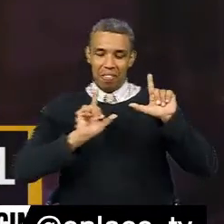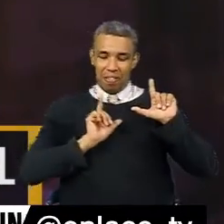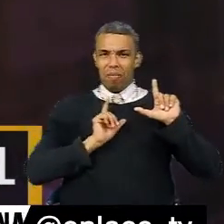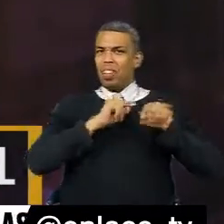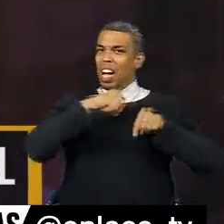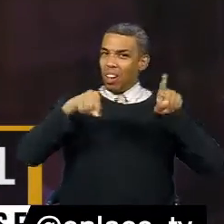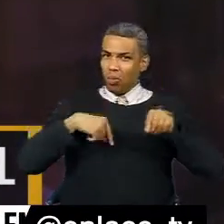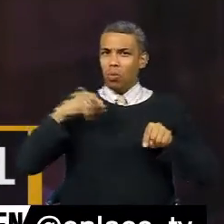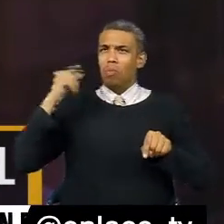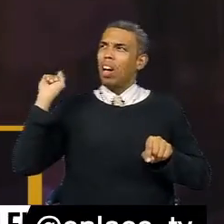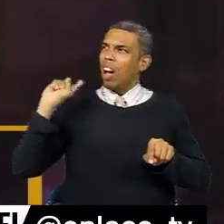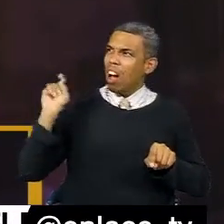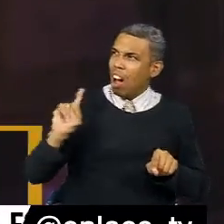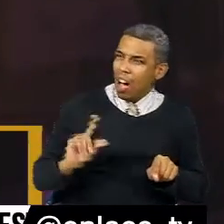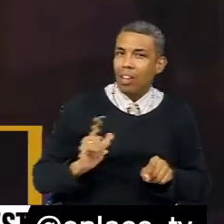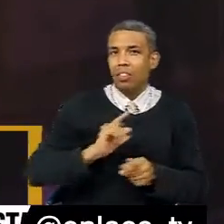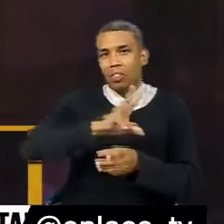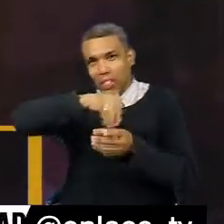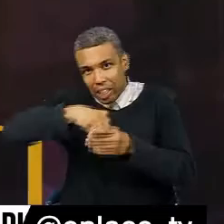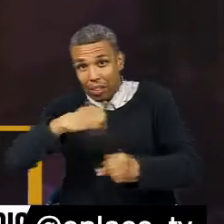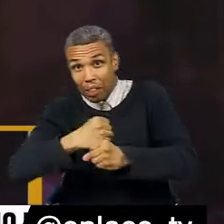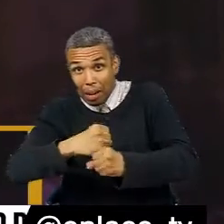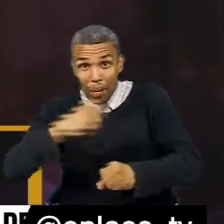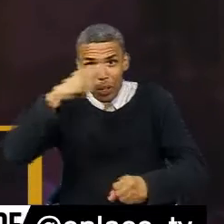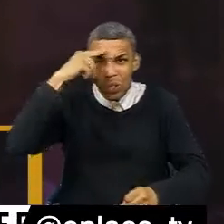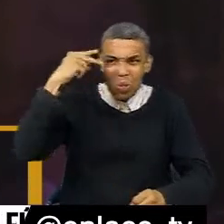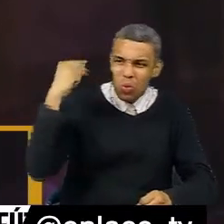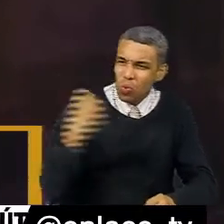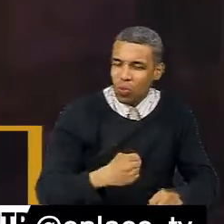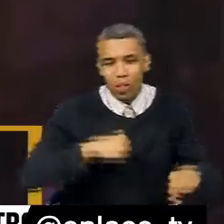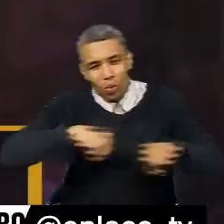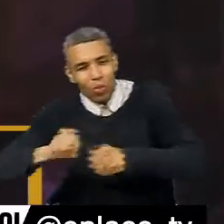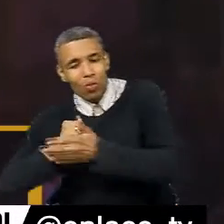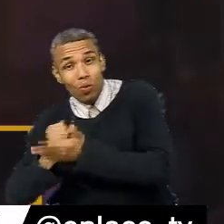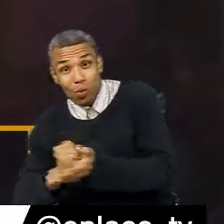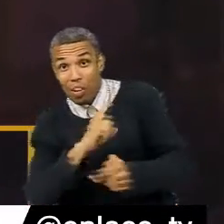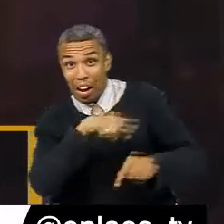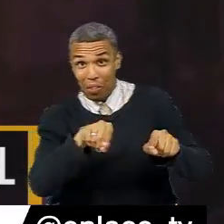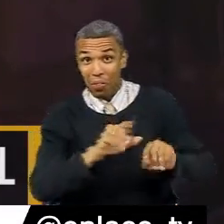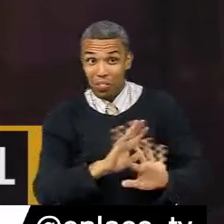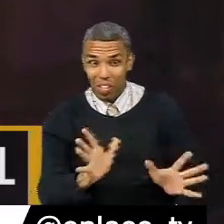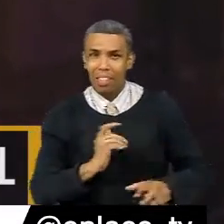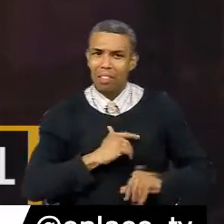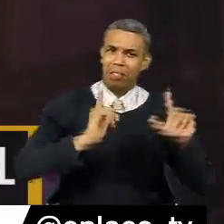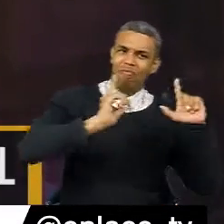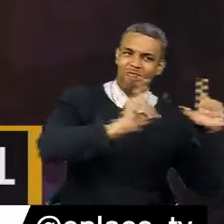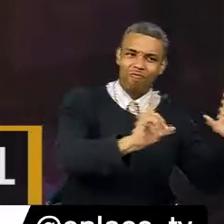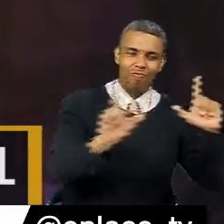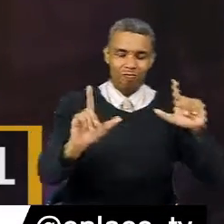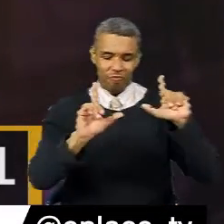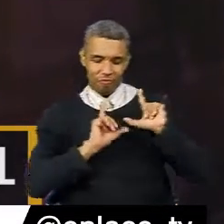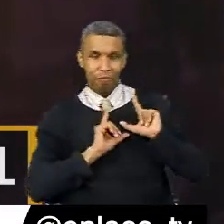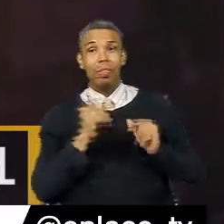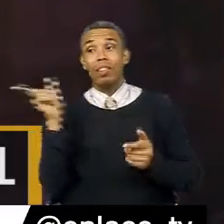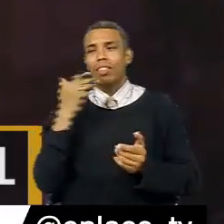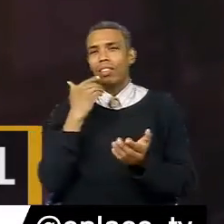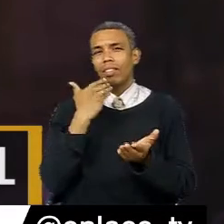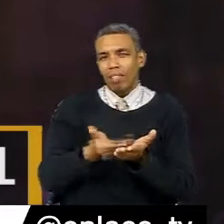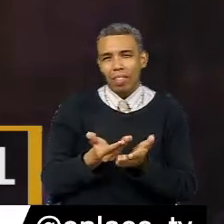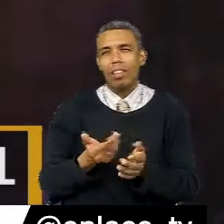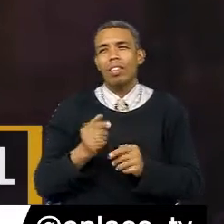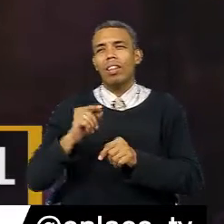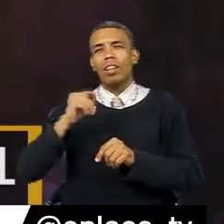apoyo del Instituto Colombiano de Bienestar Familiar, gracias al apoyo de las diversas administraciones que han creído